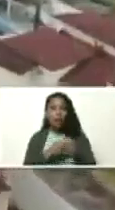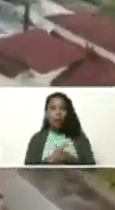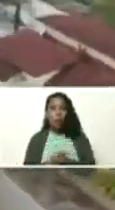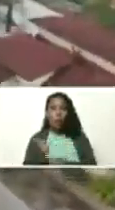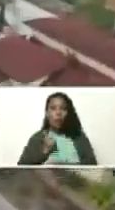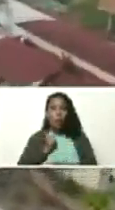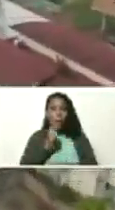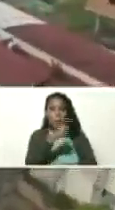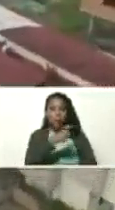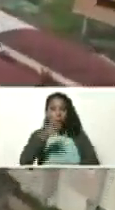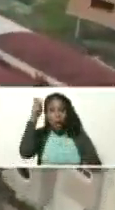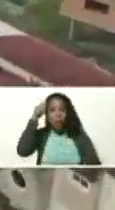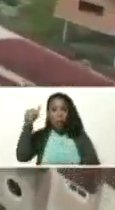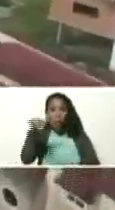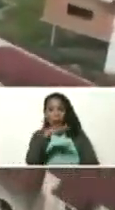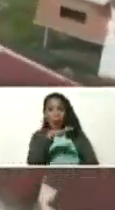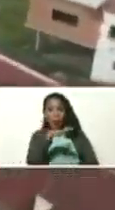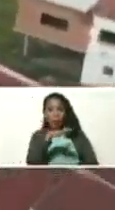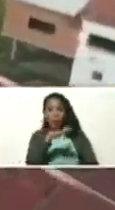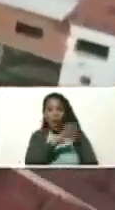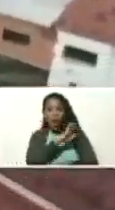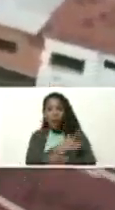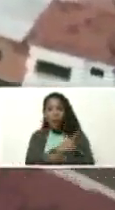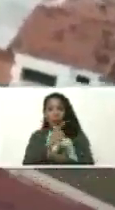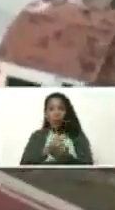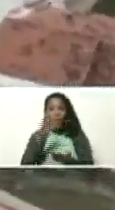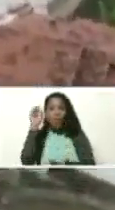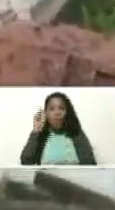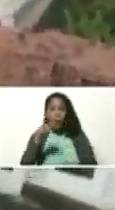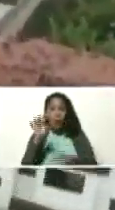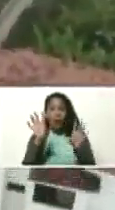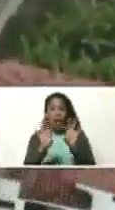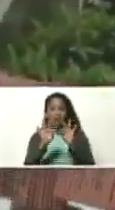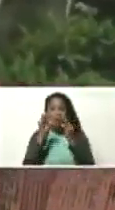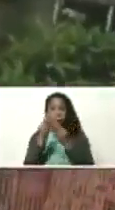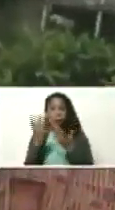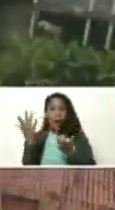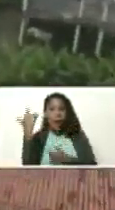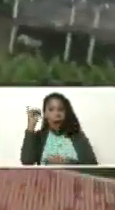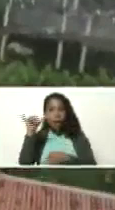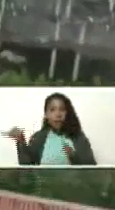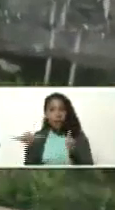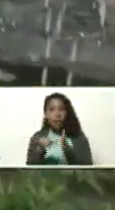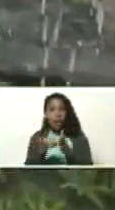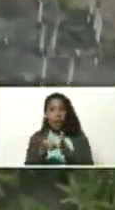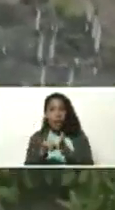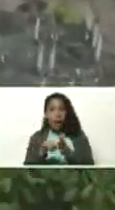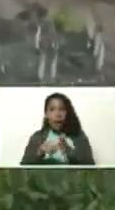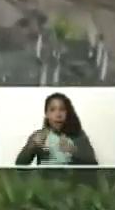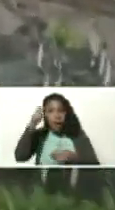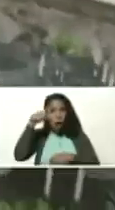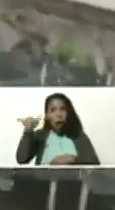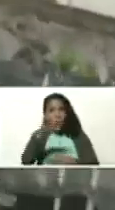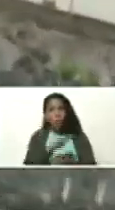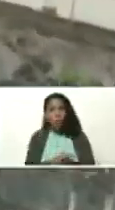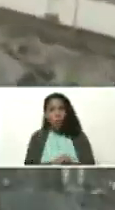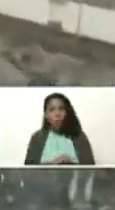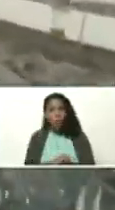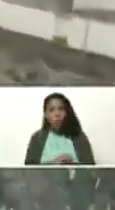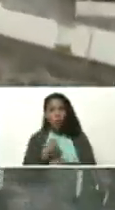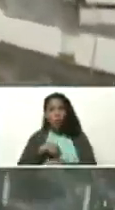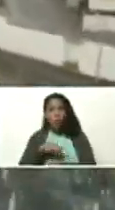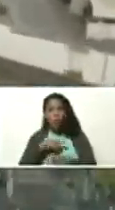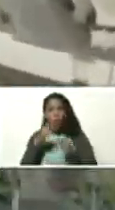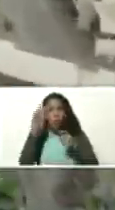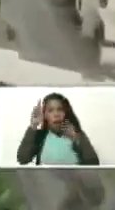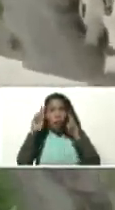cualquier persona de la población e incluso la Fuerza Armada también y las familias que se encuentran ayudando al resto de la población. Del resto estamos